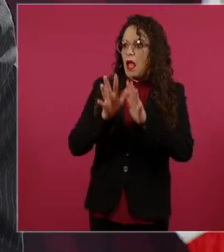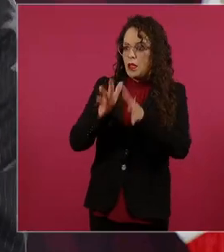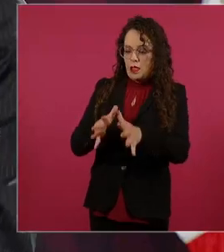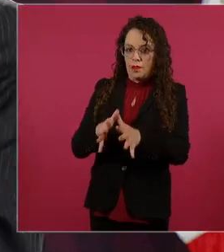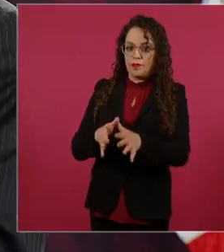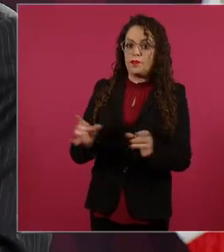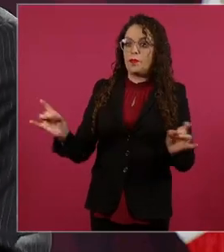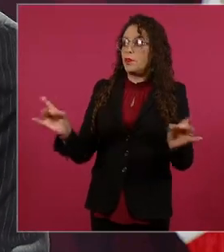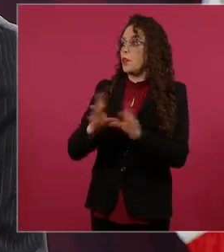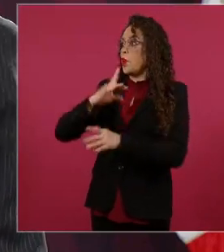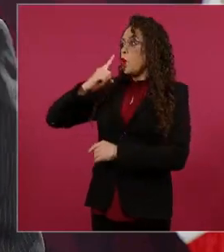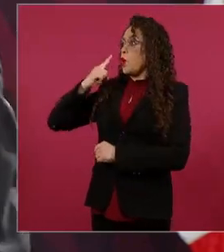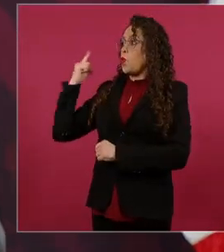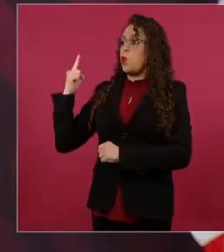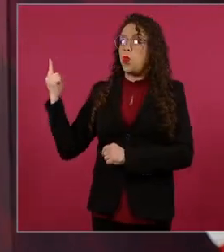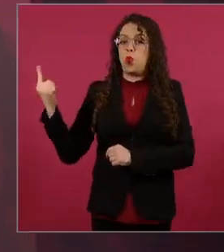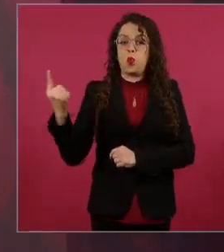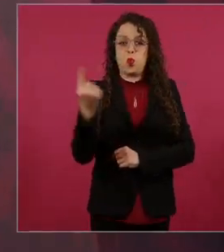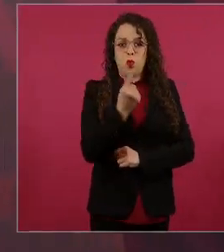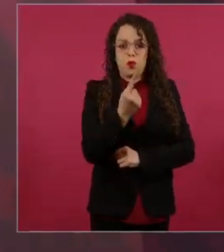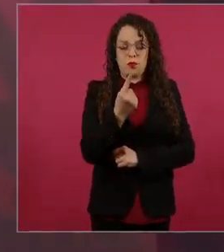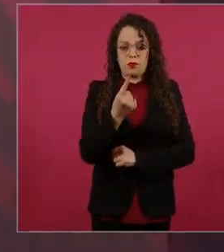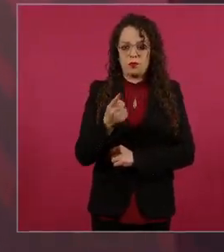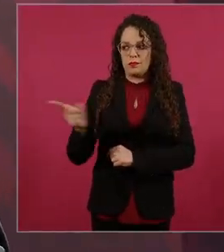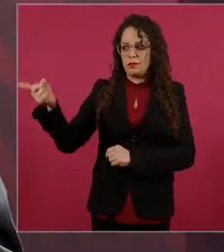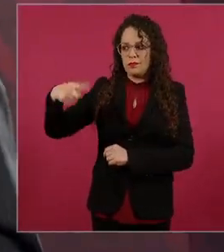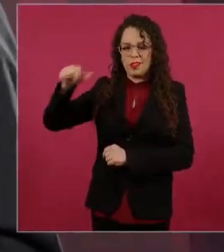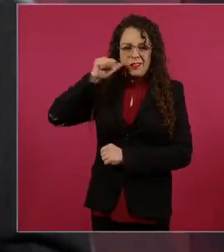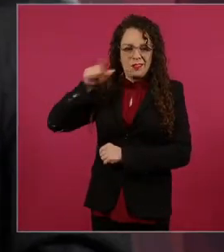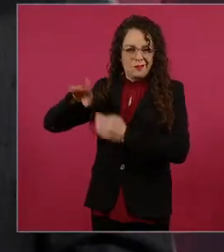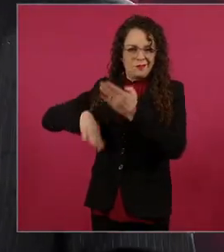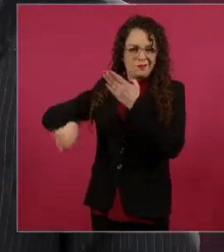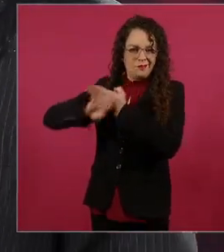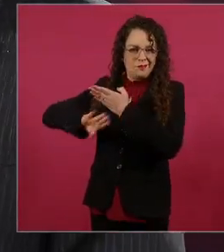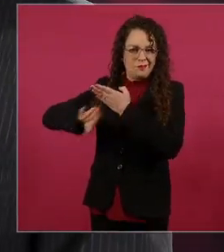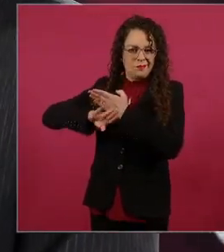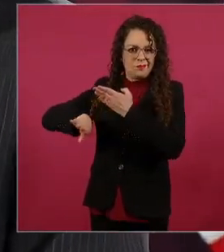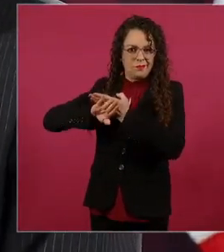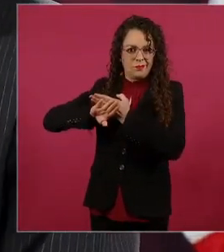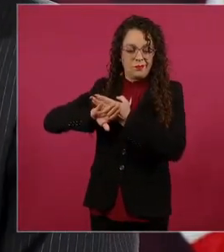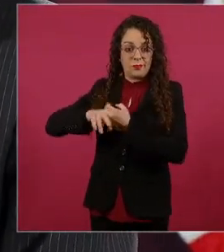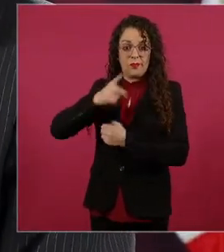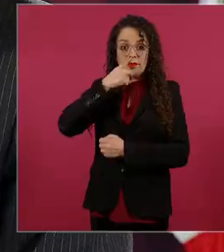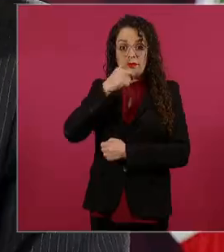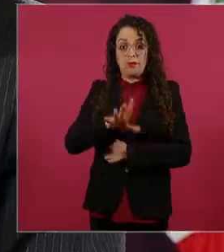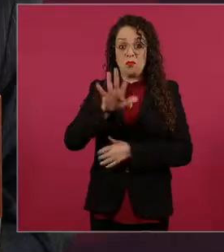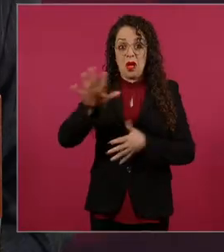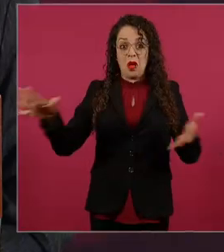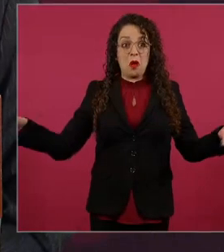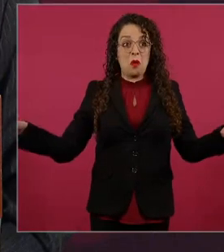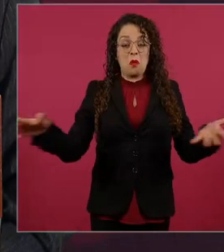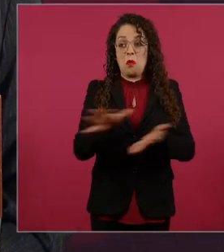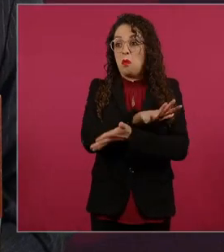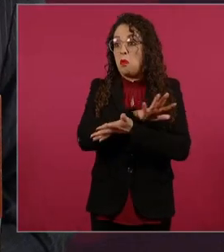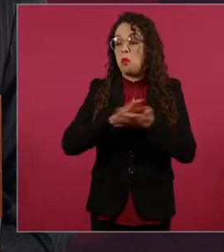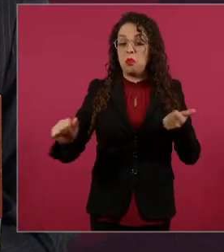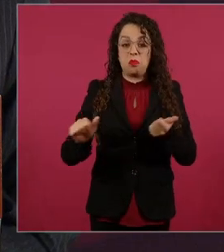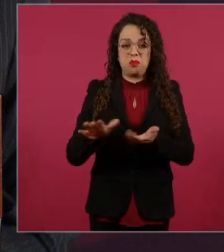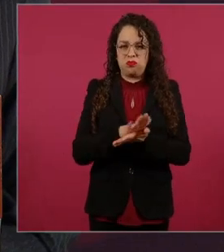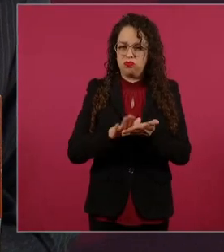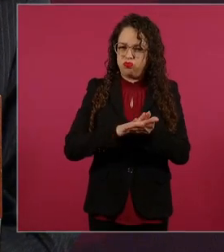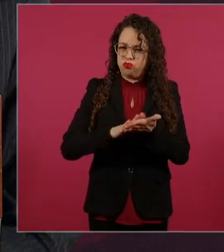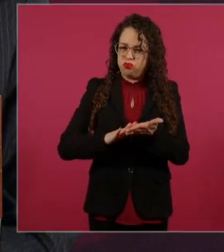dice no va a quedar nada de las obras que estamos haciendo el huracán